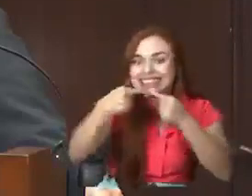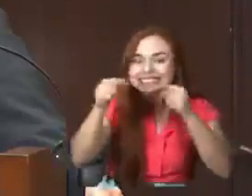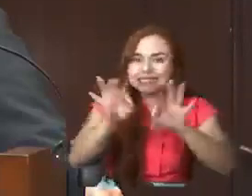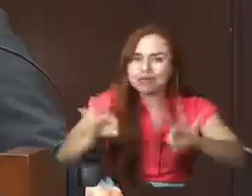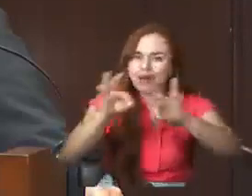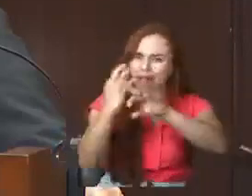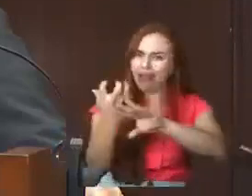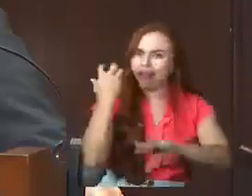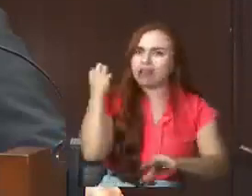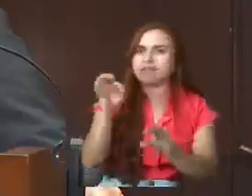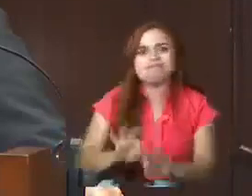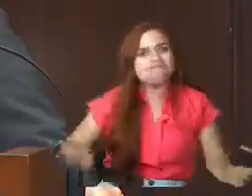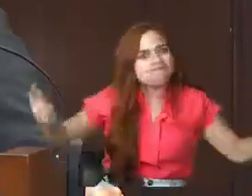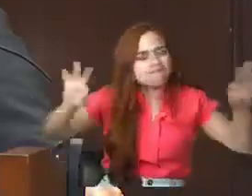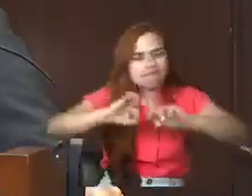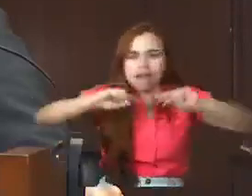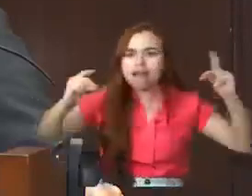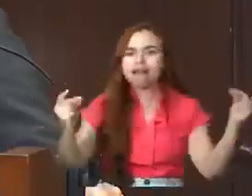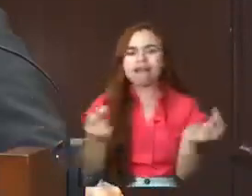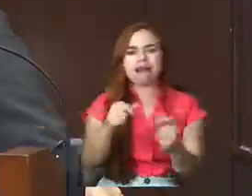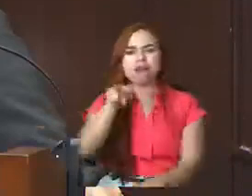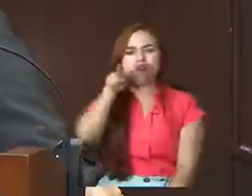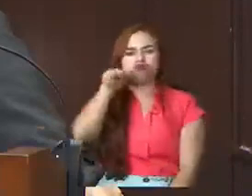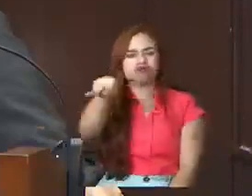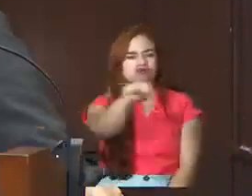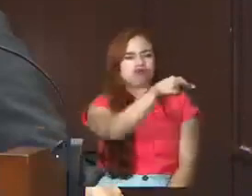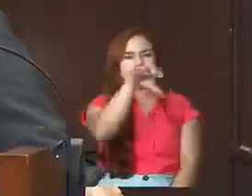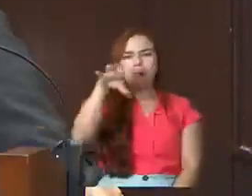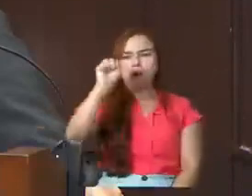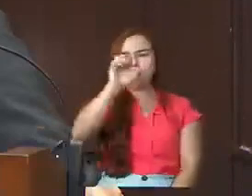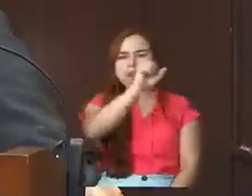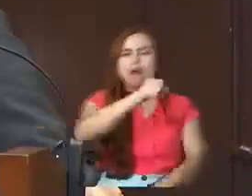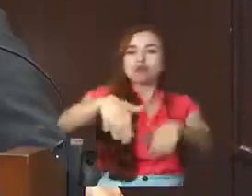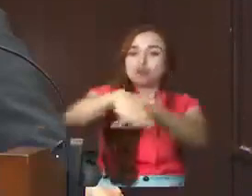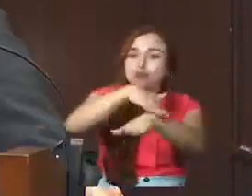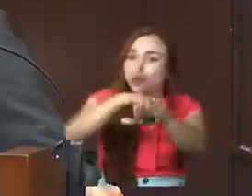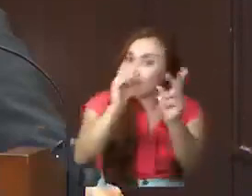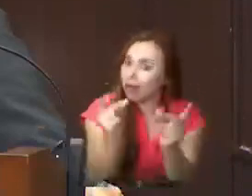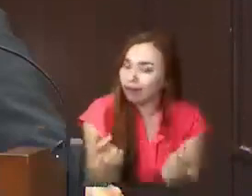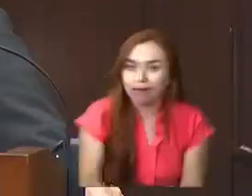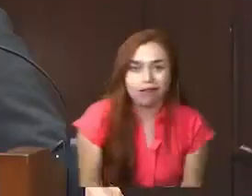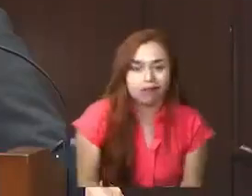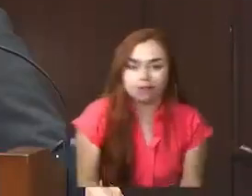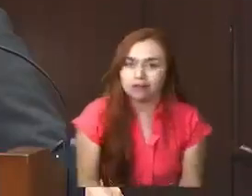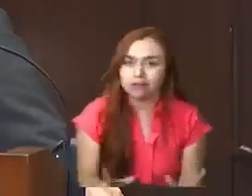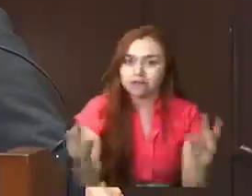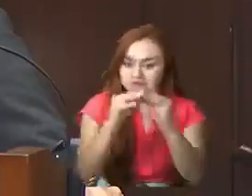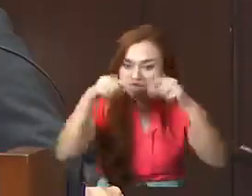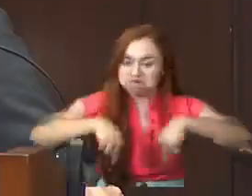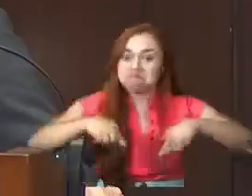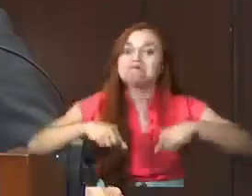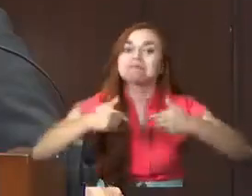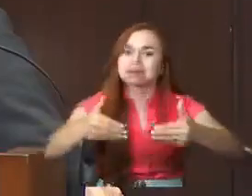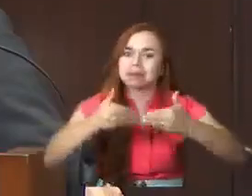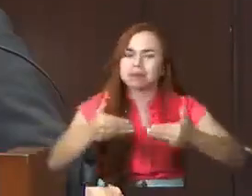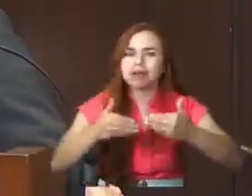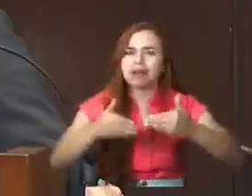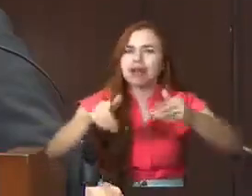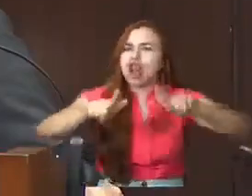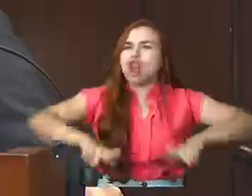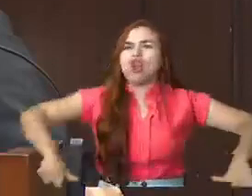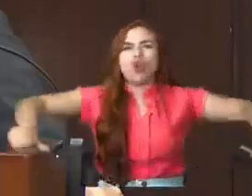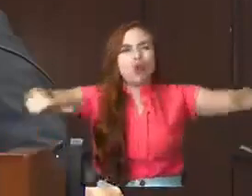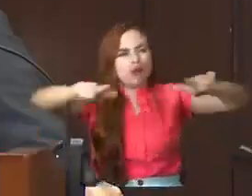país con un potencial minero significativo que contrasta con su potencial natural no explotado a